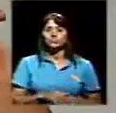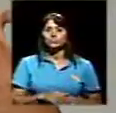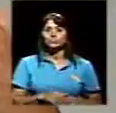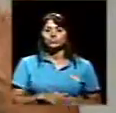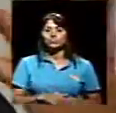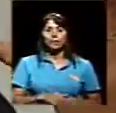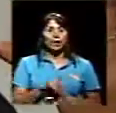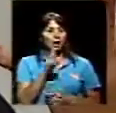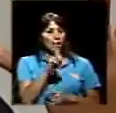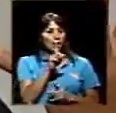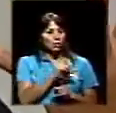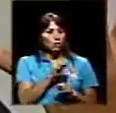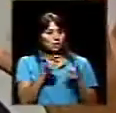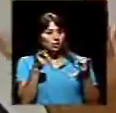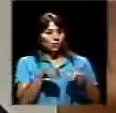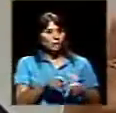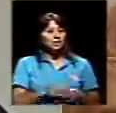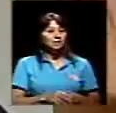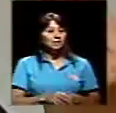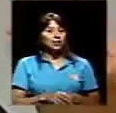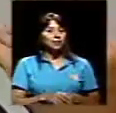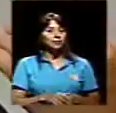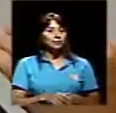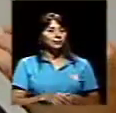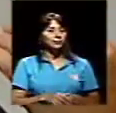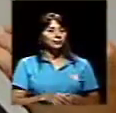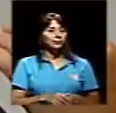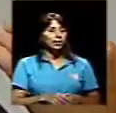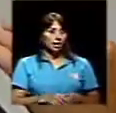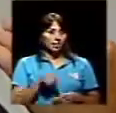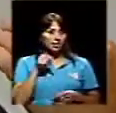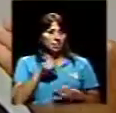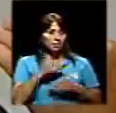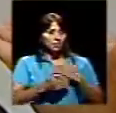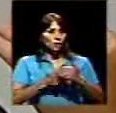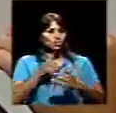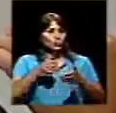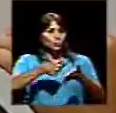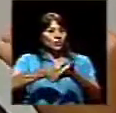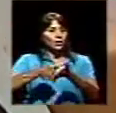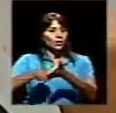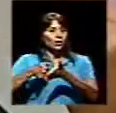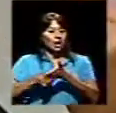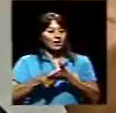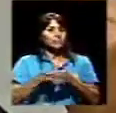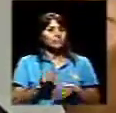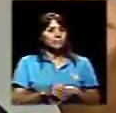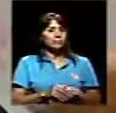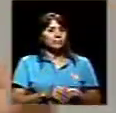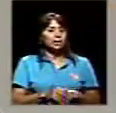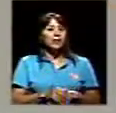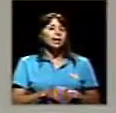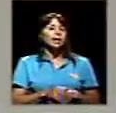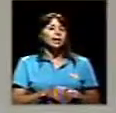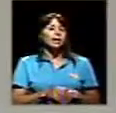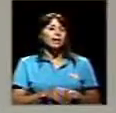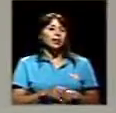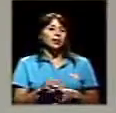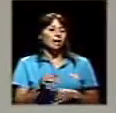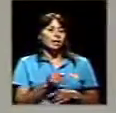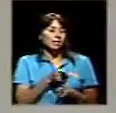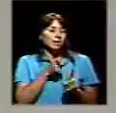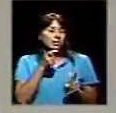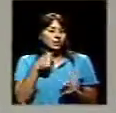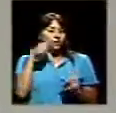que digamos, de este proceso electoral, que es el primero, por lo menos desde que yo